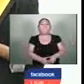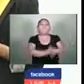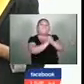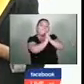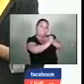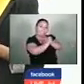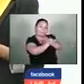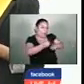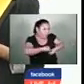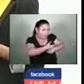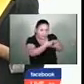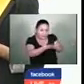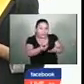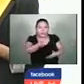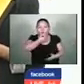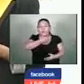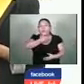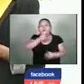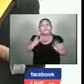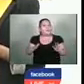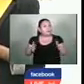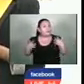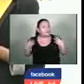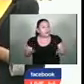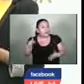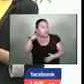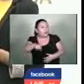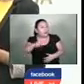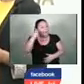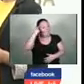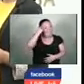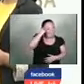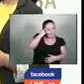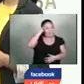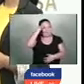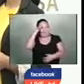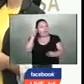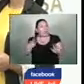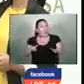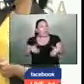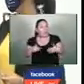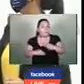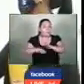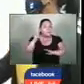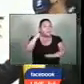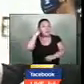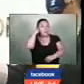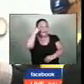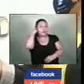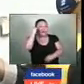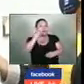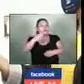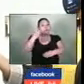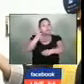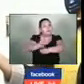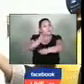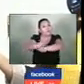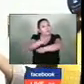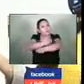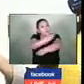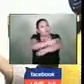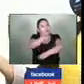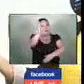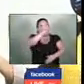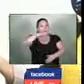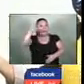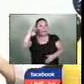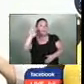poder estar y informar a la población, es importante que analicemos cuáles son las claves que han sacado adelante el país en la estrategia ante